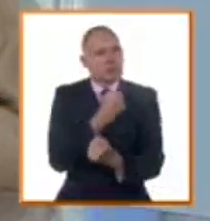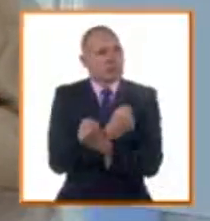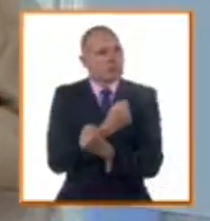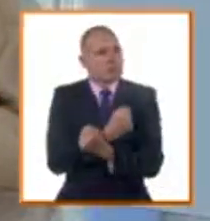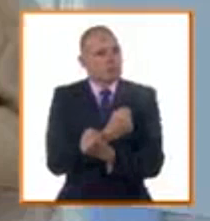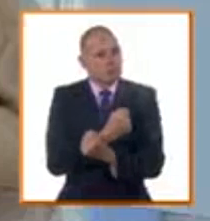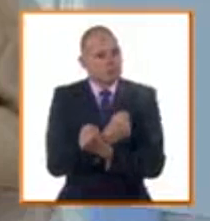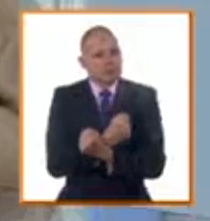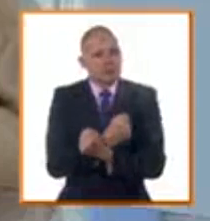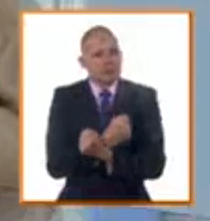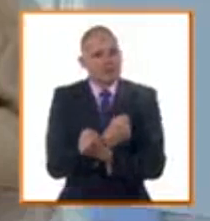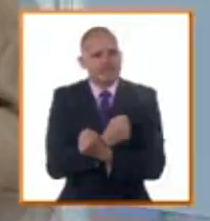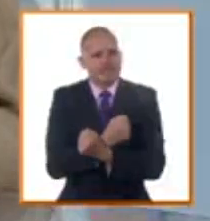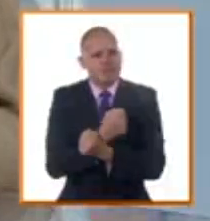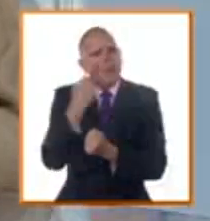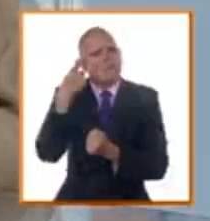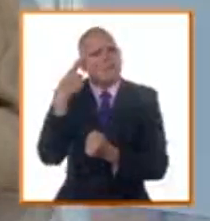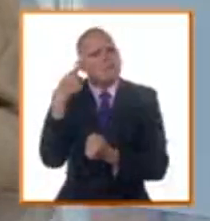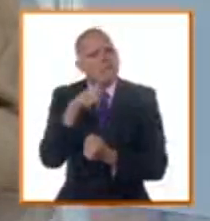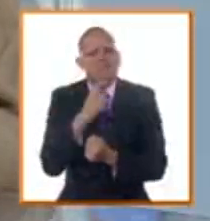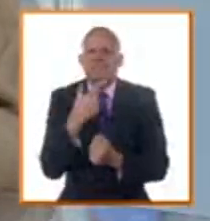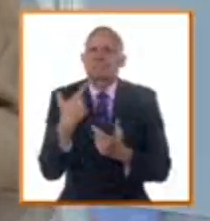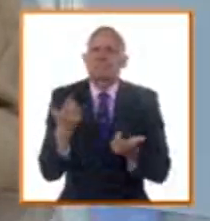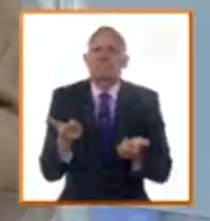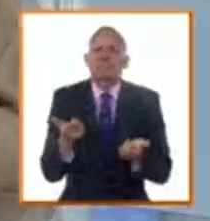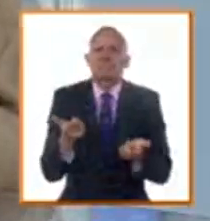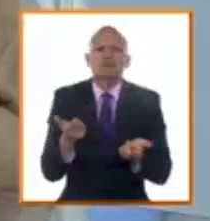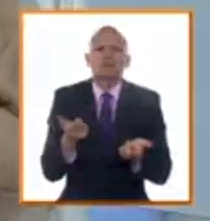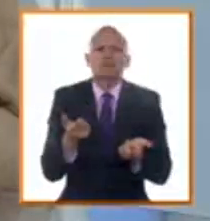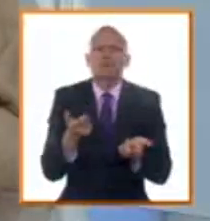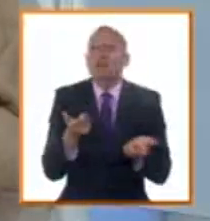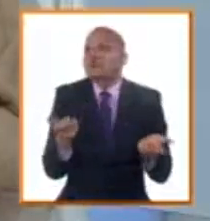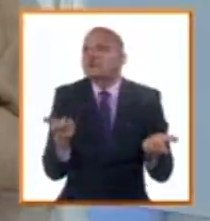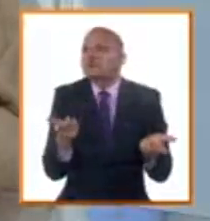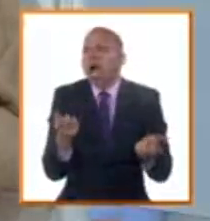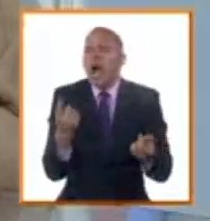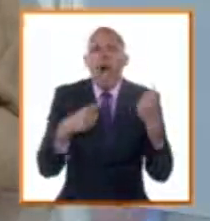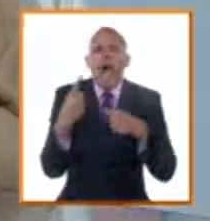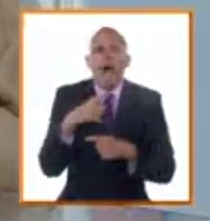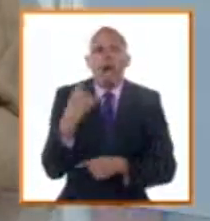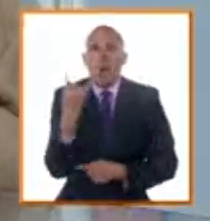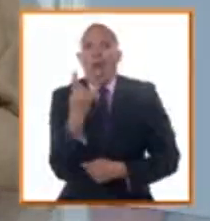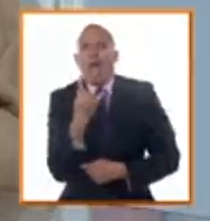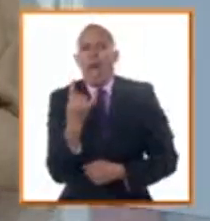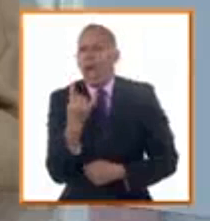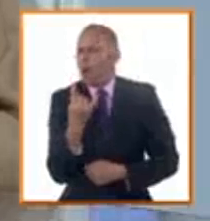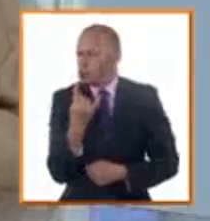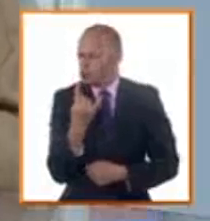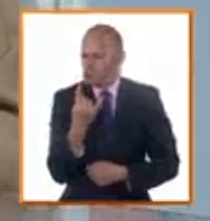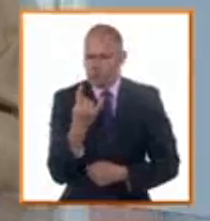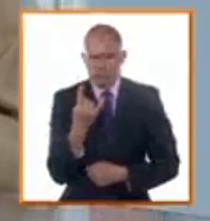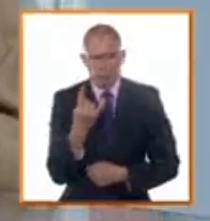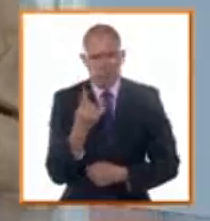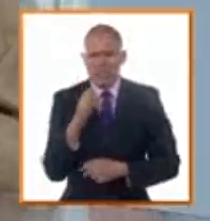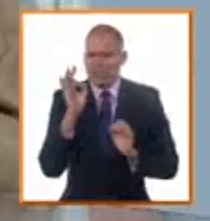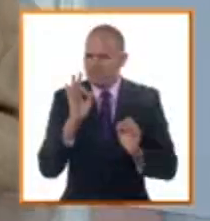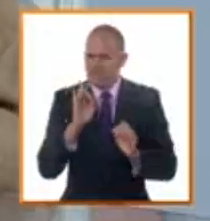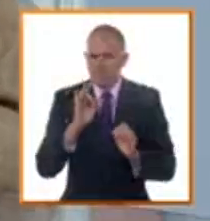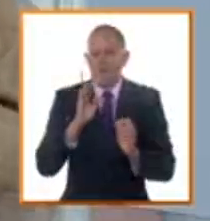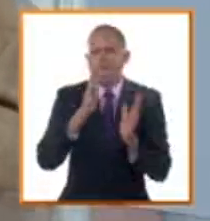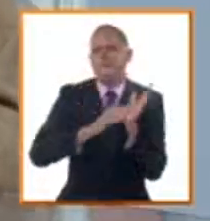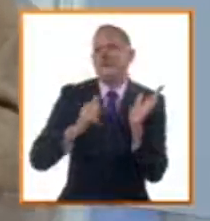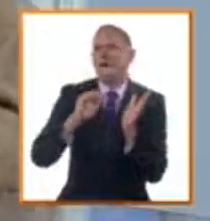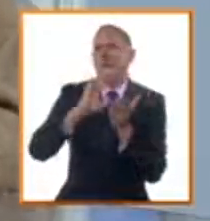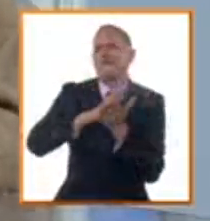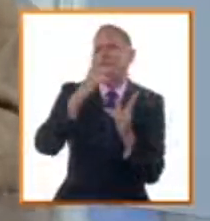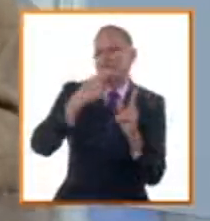enfrentamos a una situación atípica para un mes de junio, todo lo contrario. Muy característico de los meses de mayo y junio, estas intensas precipitaciones